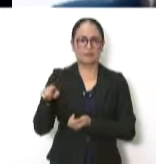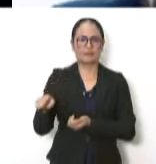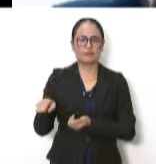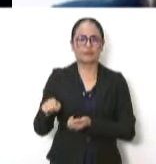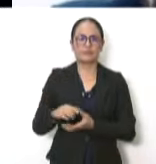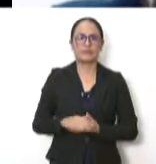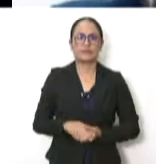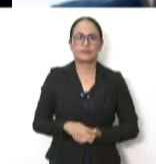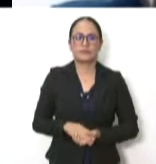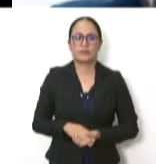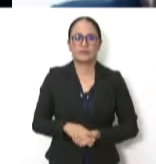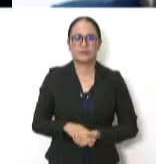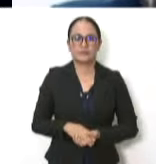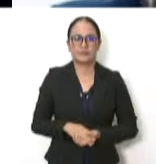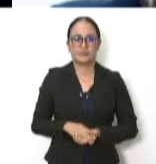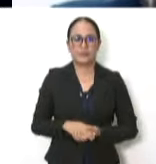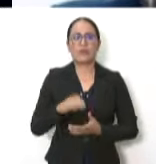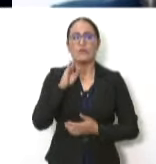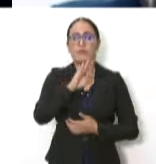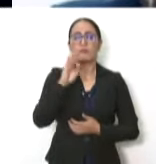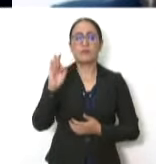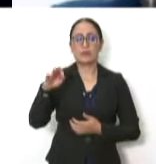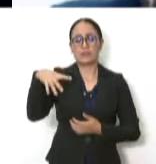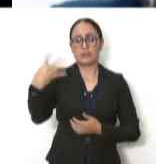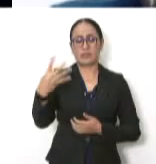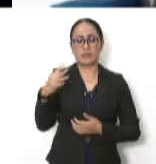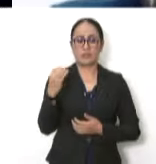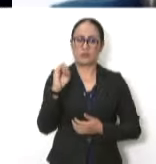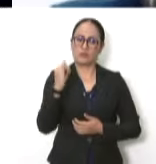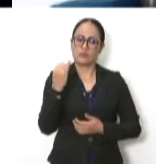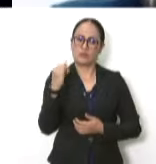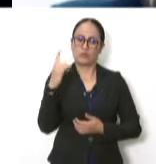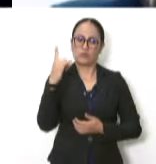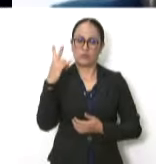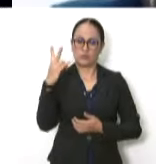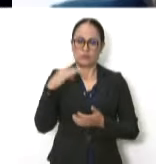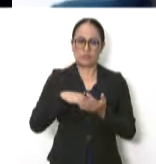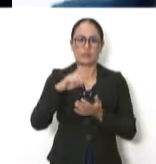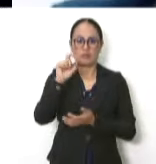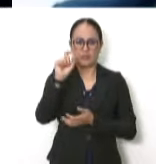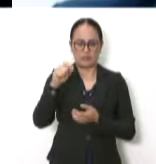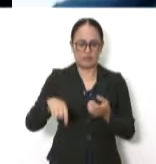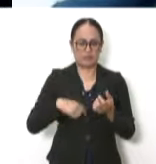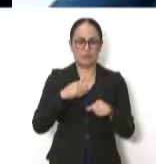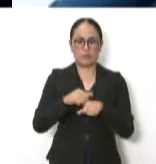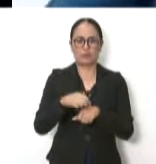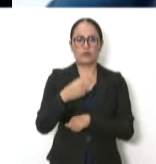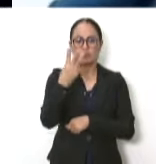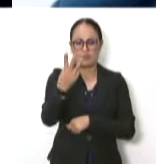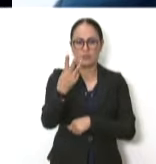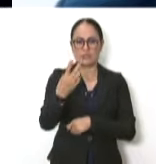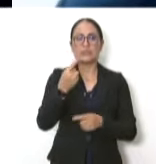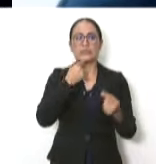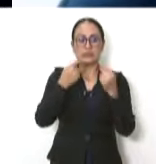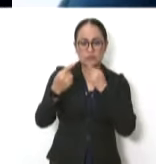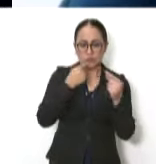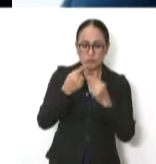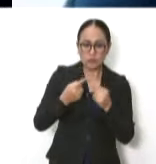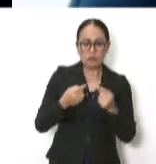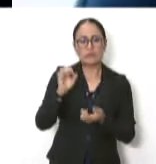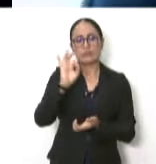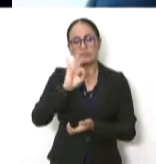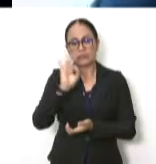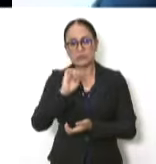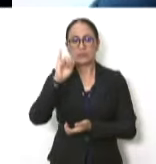y Protección de Datos Personales del 14 de julio de 2020. Tres, discusión y, en su caso, aprobación de